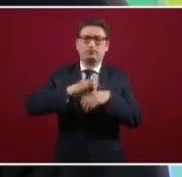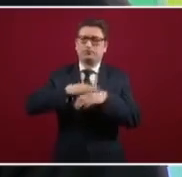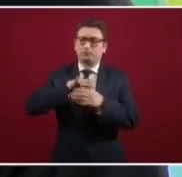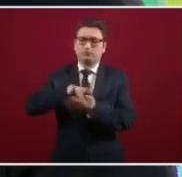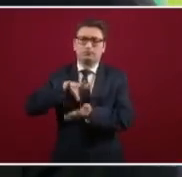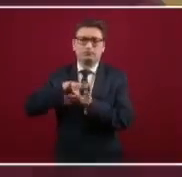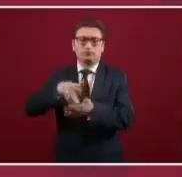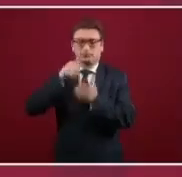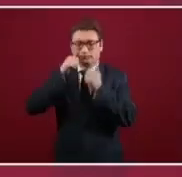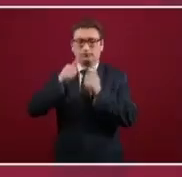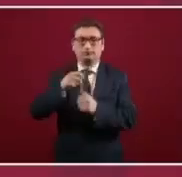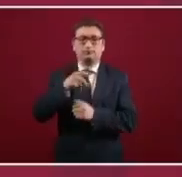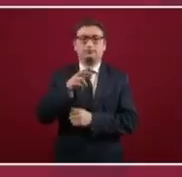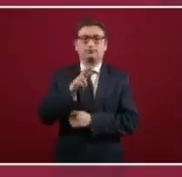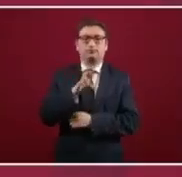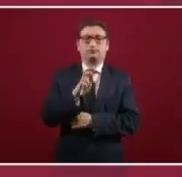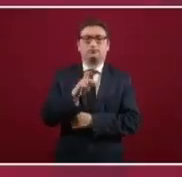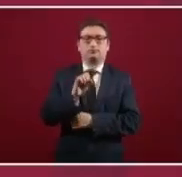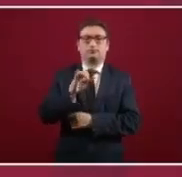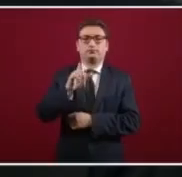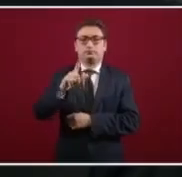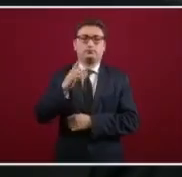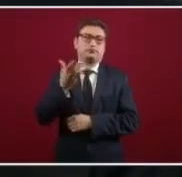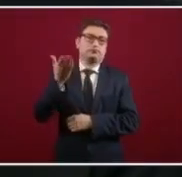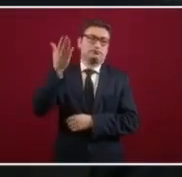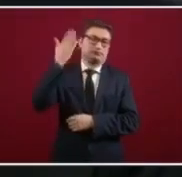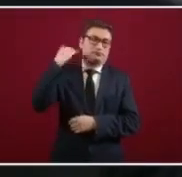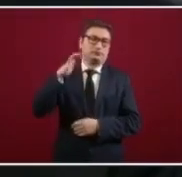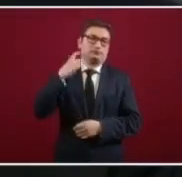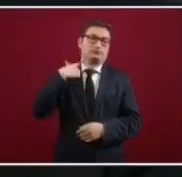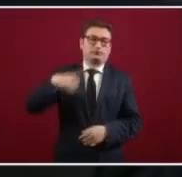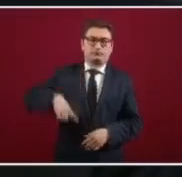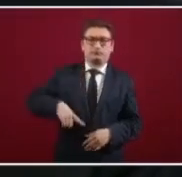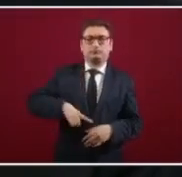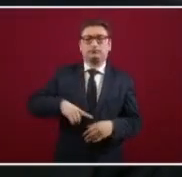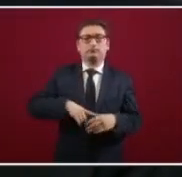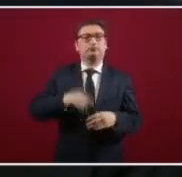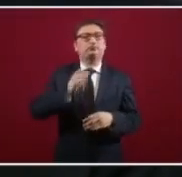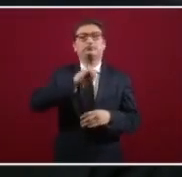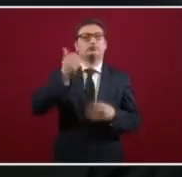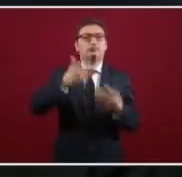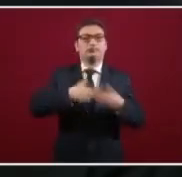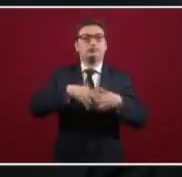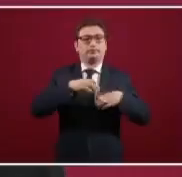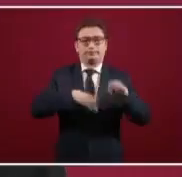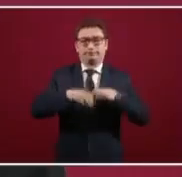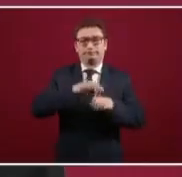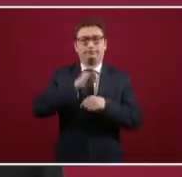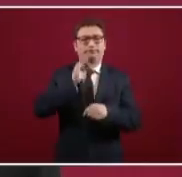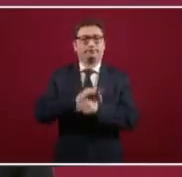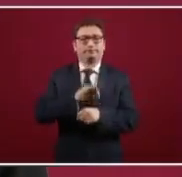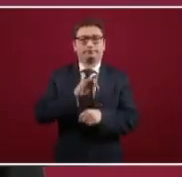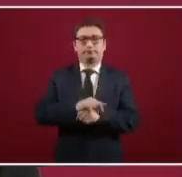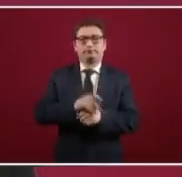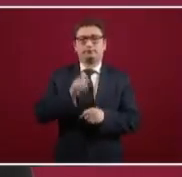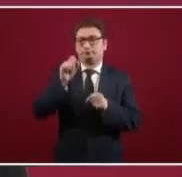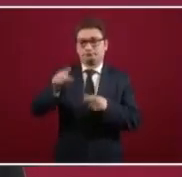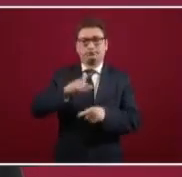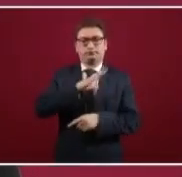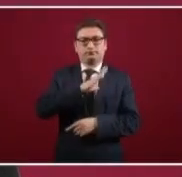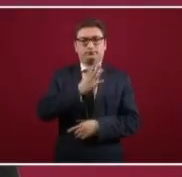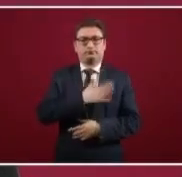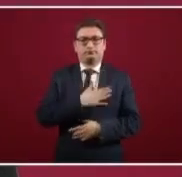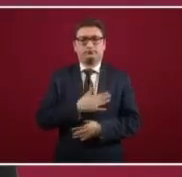una pasada administración otra empresa también española